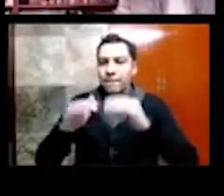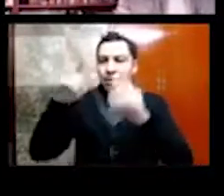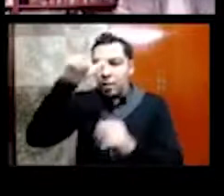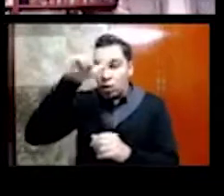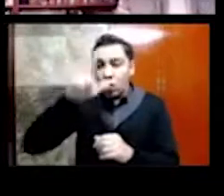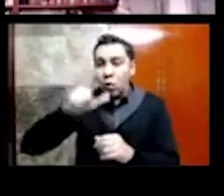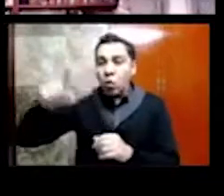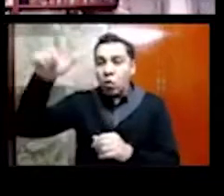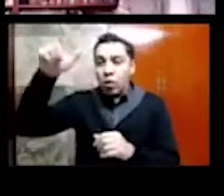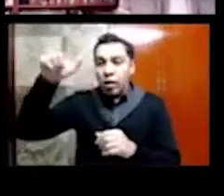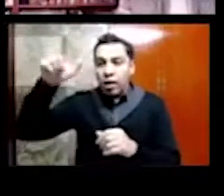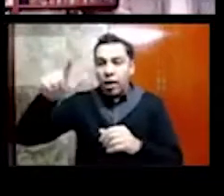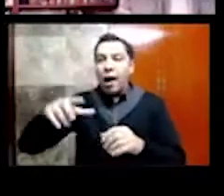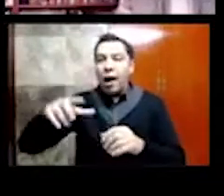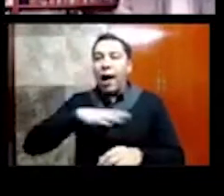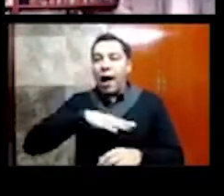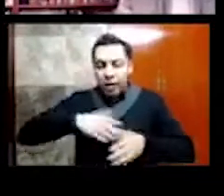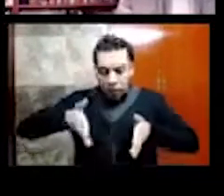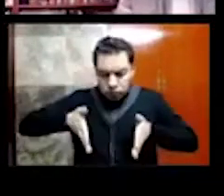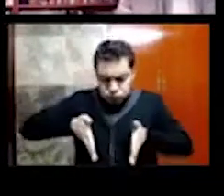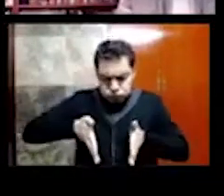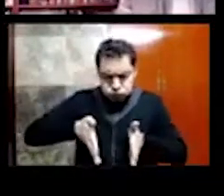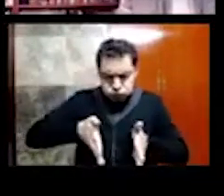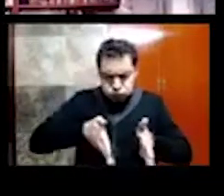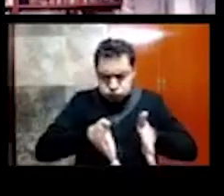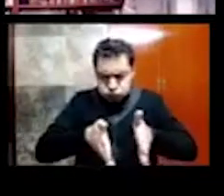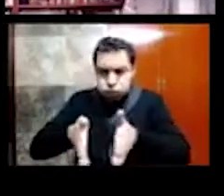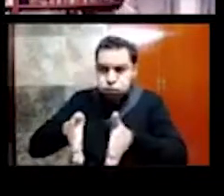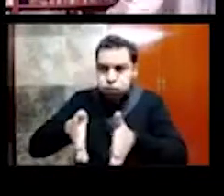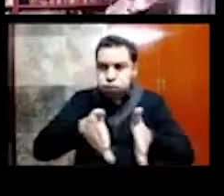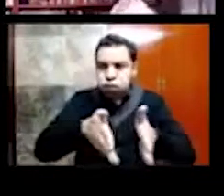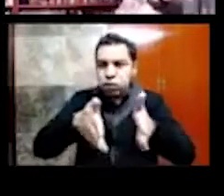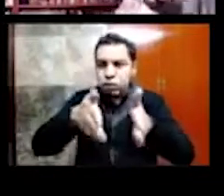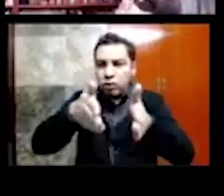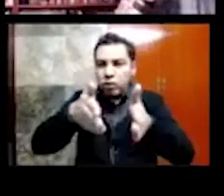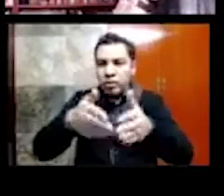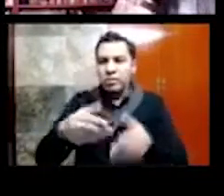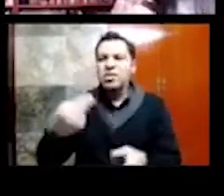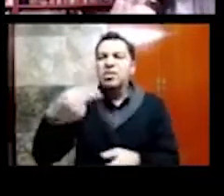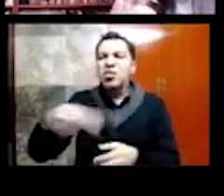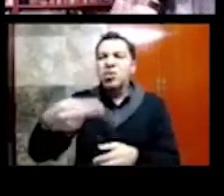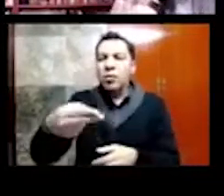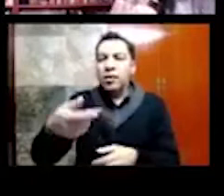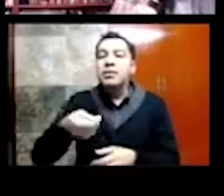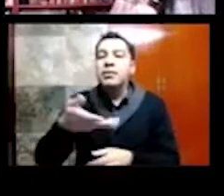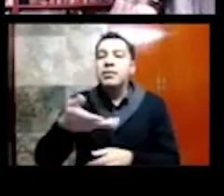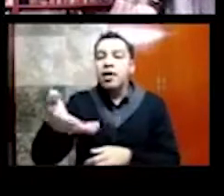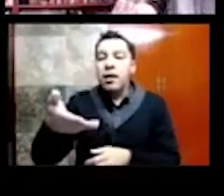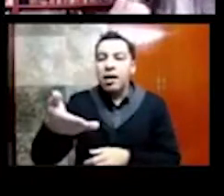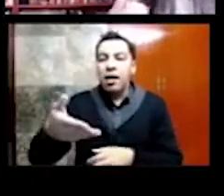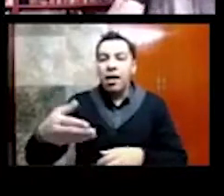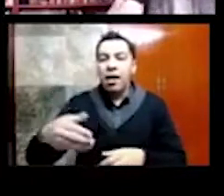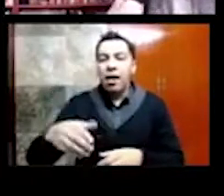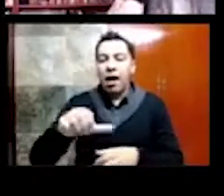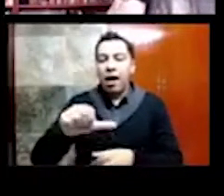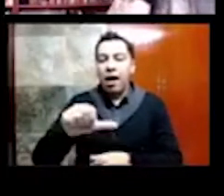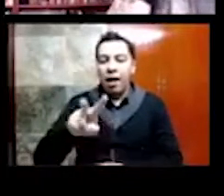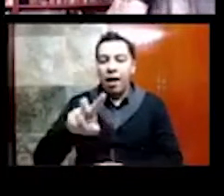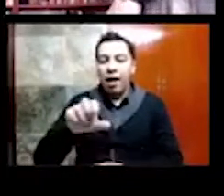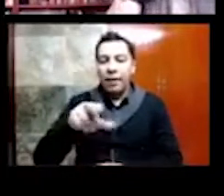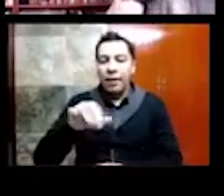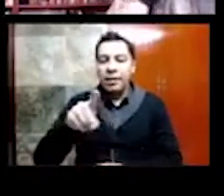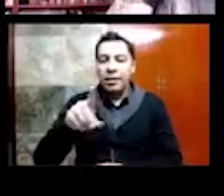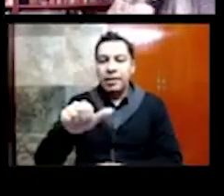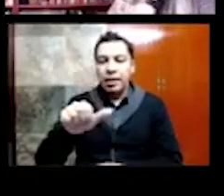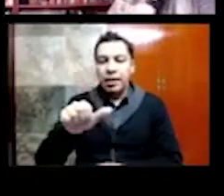pirámide del sol y pirámide de la luna, junto con un escorzo frontal del templo de